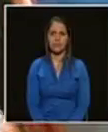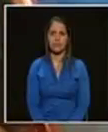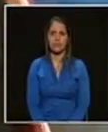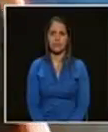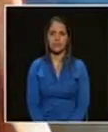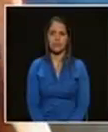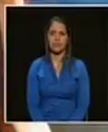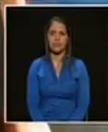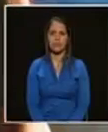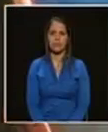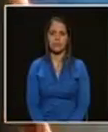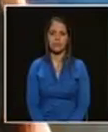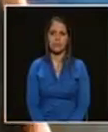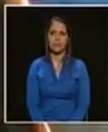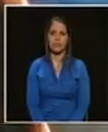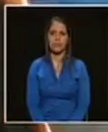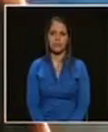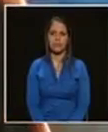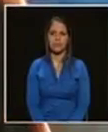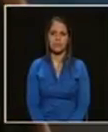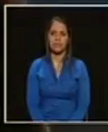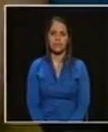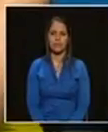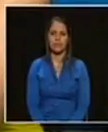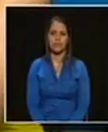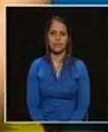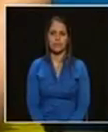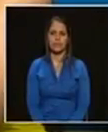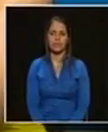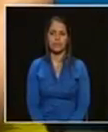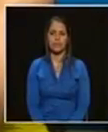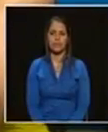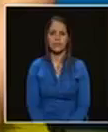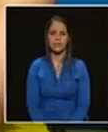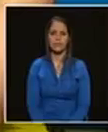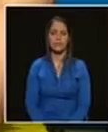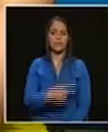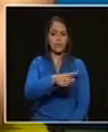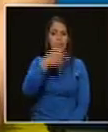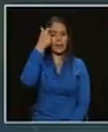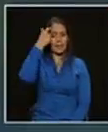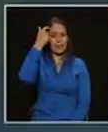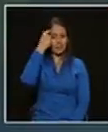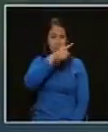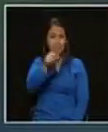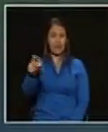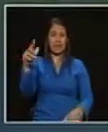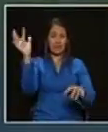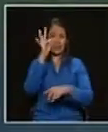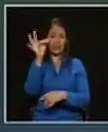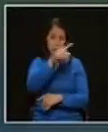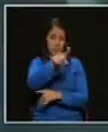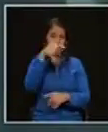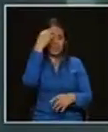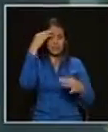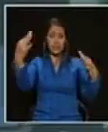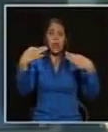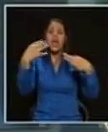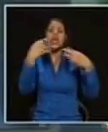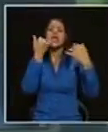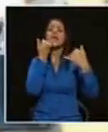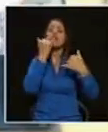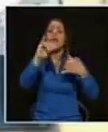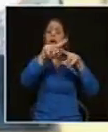y de pronto lo podríamos pues como entender, pero así no podríamos. Pensemos que como televidentes tuviéramos que leer una subtitulación en otro idioma que